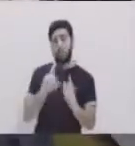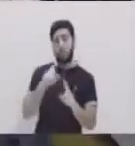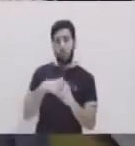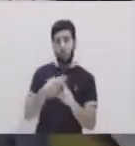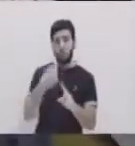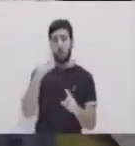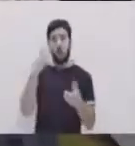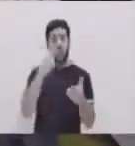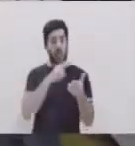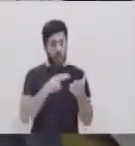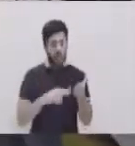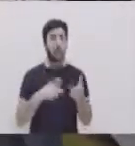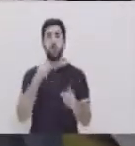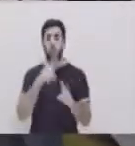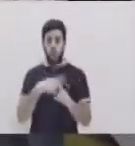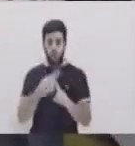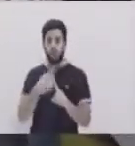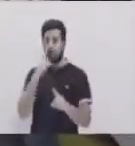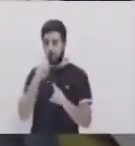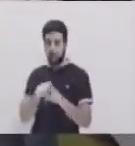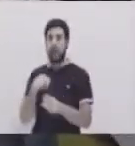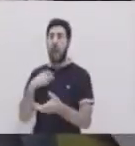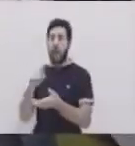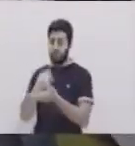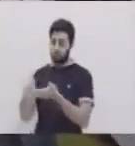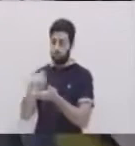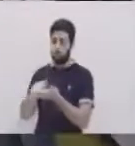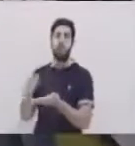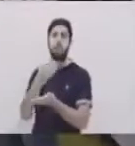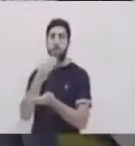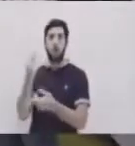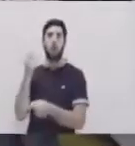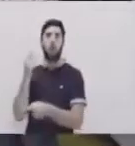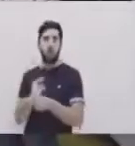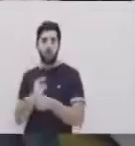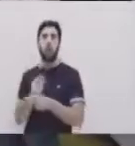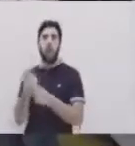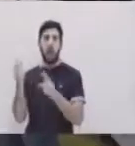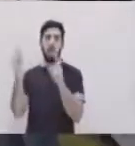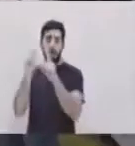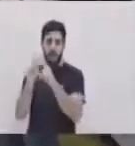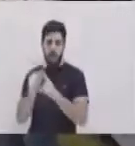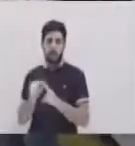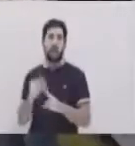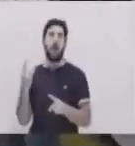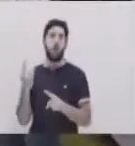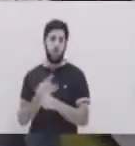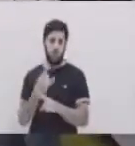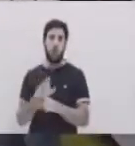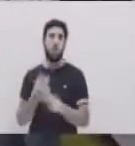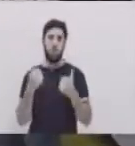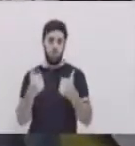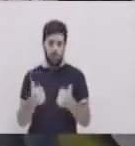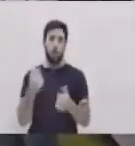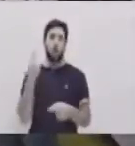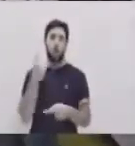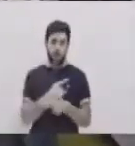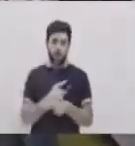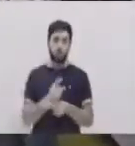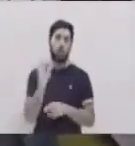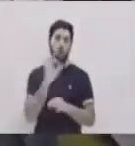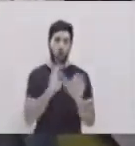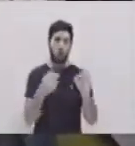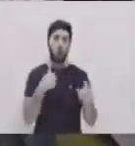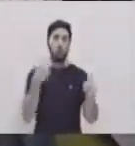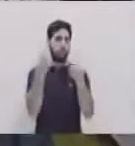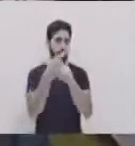leer, también como cuando lo va a redactar, ¿verdad? Para saber qué tipo de palabras utilizar y no cometer pues